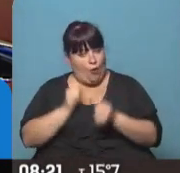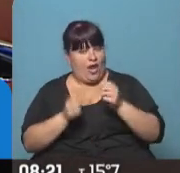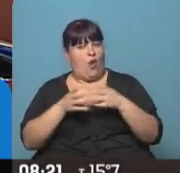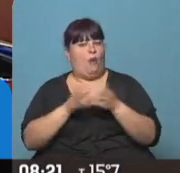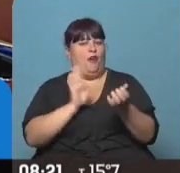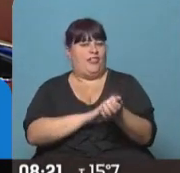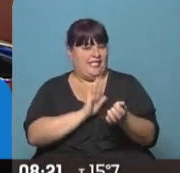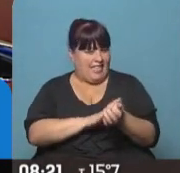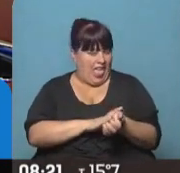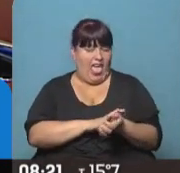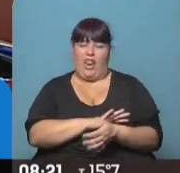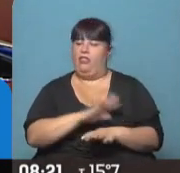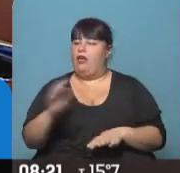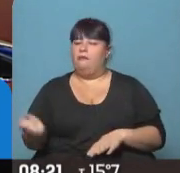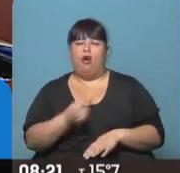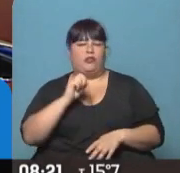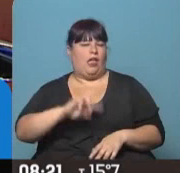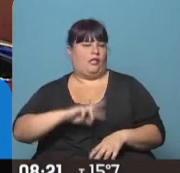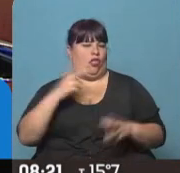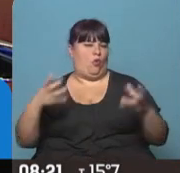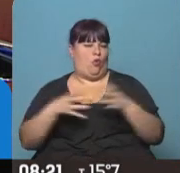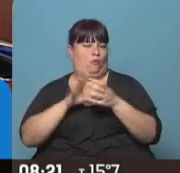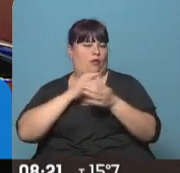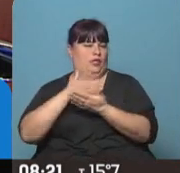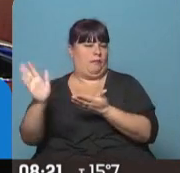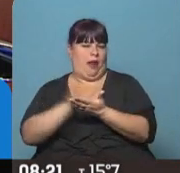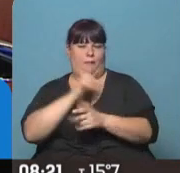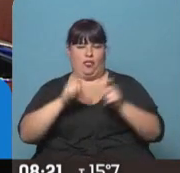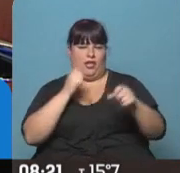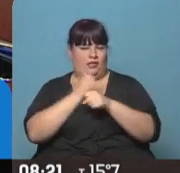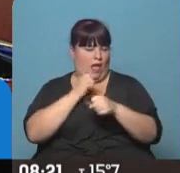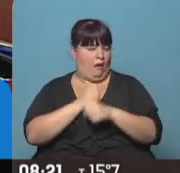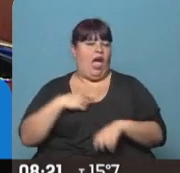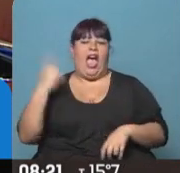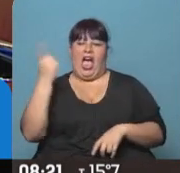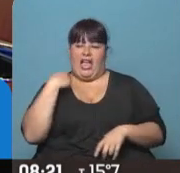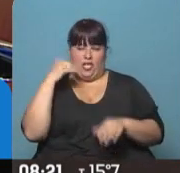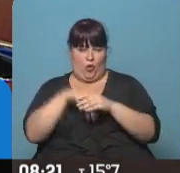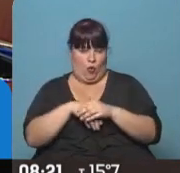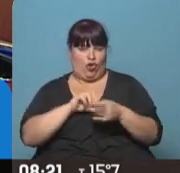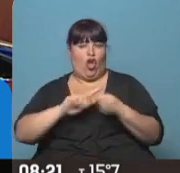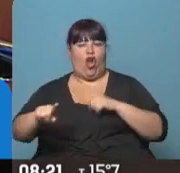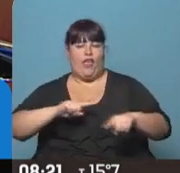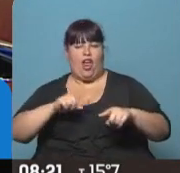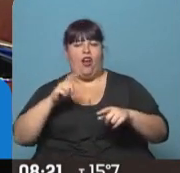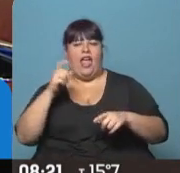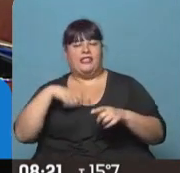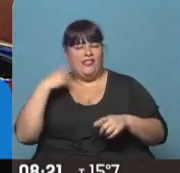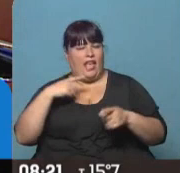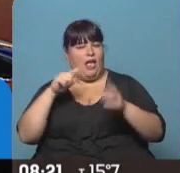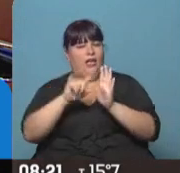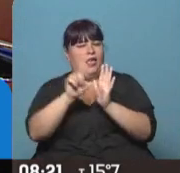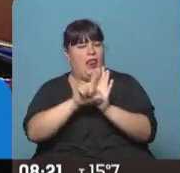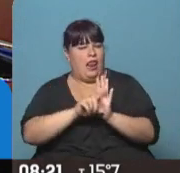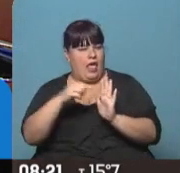de Izquierda, fundamental reforzar la organización independiente de los trabajadores. Ayer hemos votado en la Coordinadora Sindical Clasista una serie de